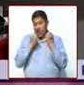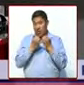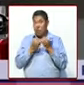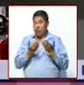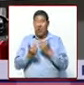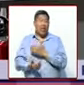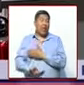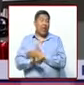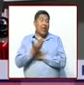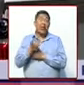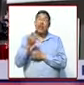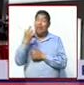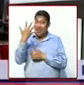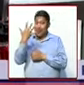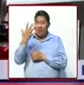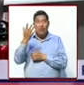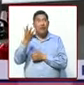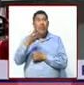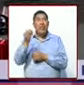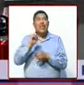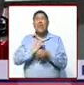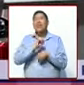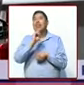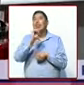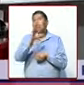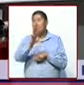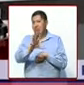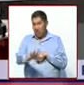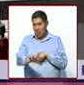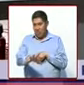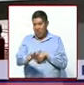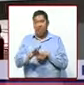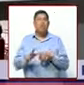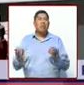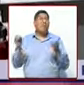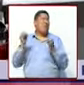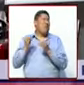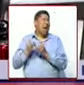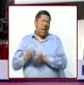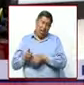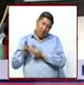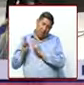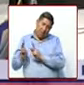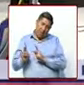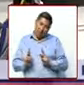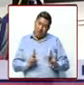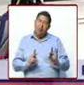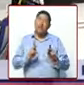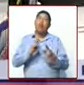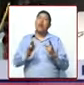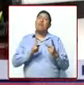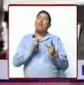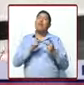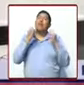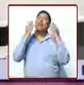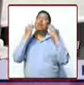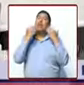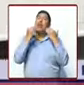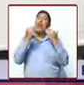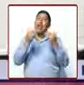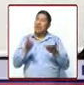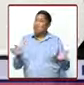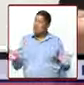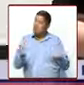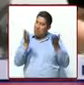Día, gracias a la Red Bolivisión, pero te cuento que todavía tenemos más preparativos, así que me voy para el otro lado. Perfecto, que le vaya muy bien. Muy